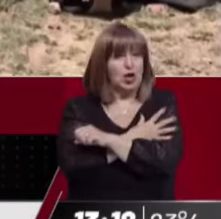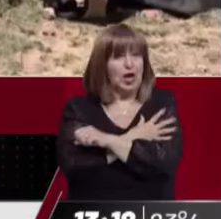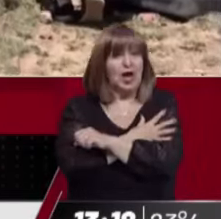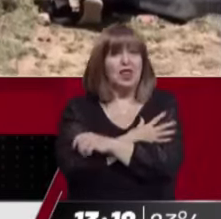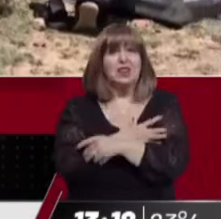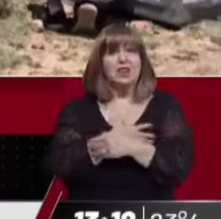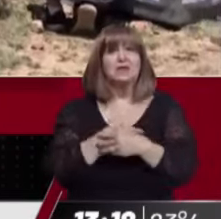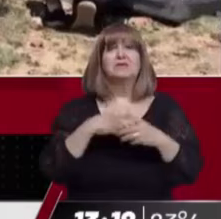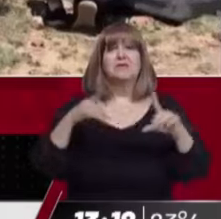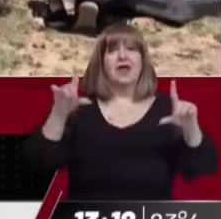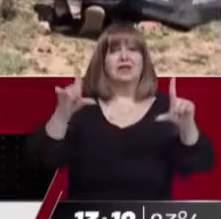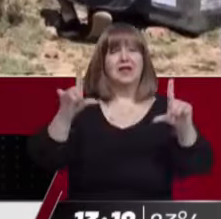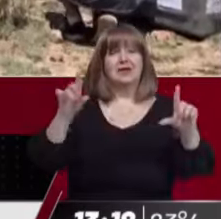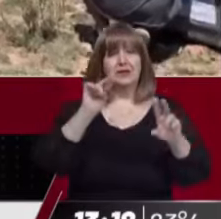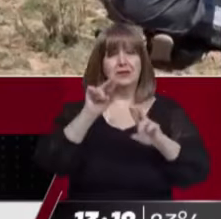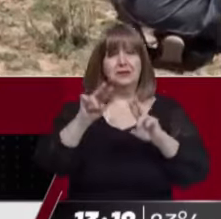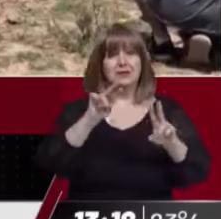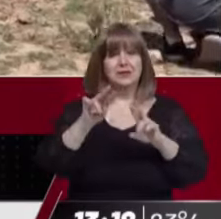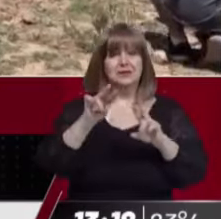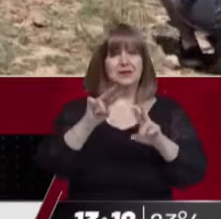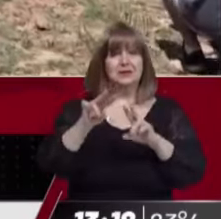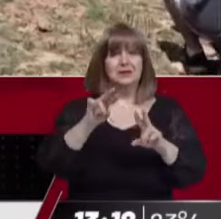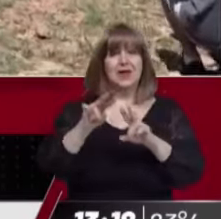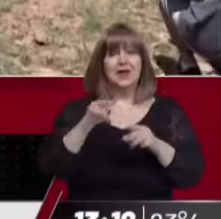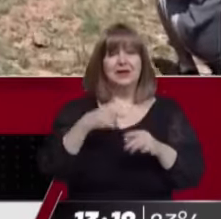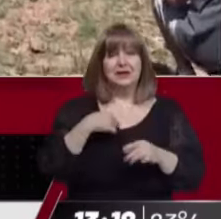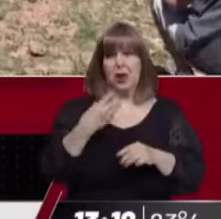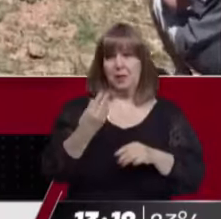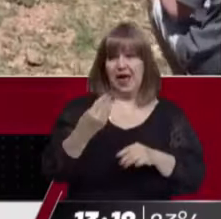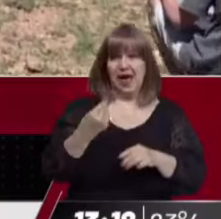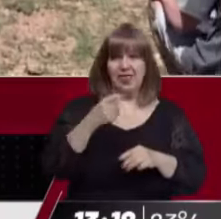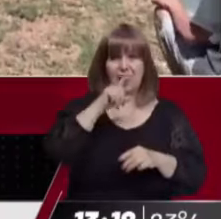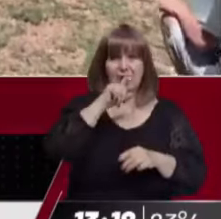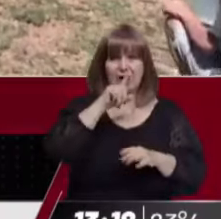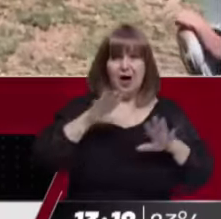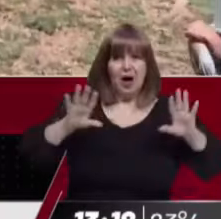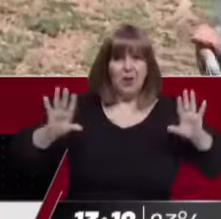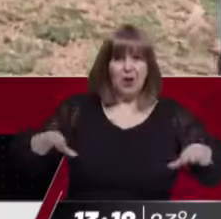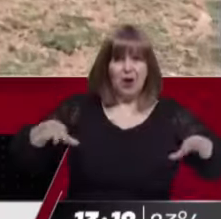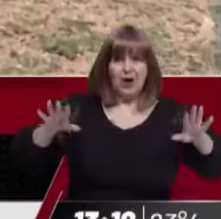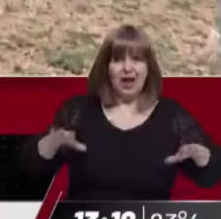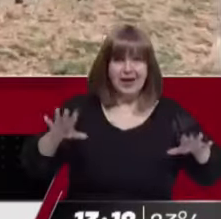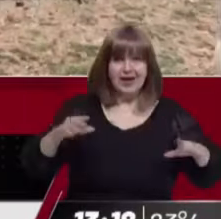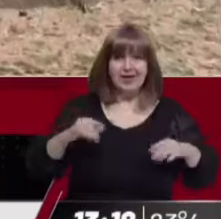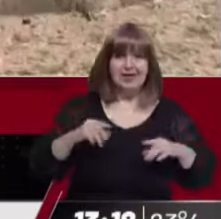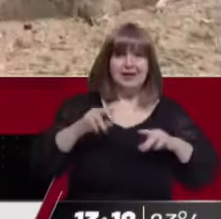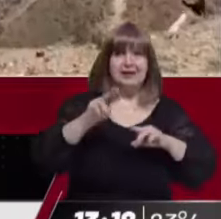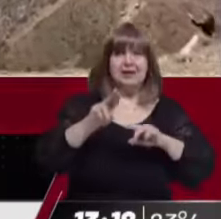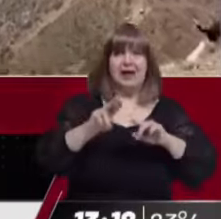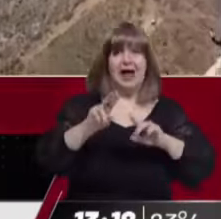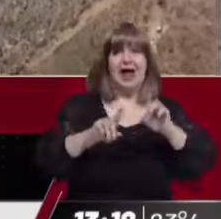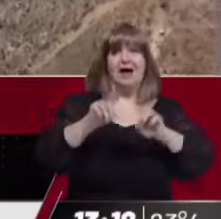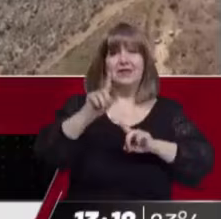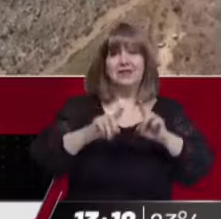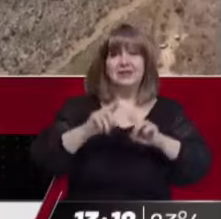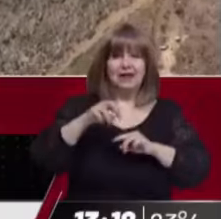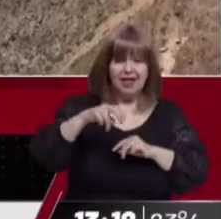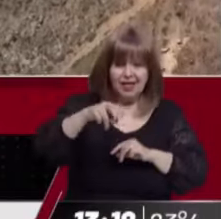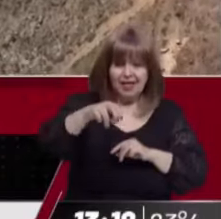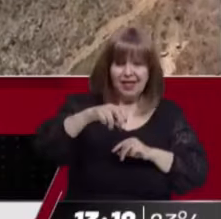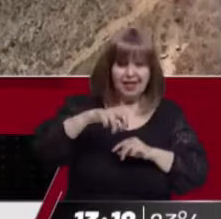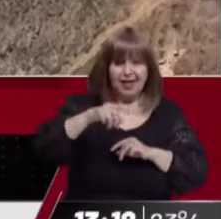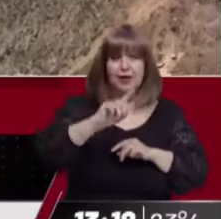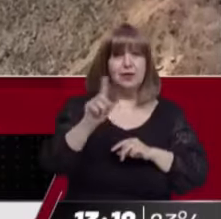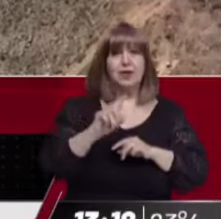podés tocar. Además, vos tenías miedo de que no volara, voló sí. rapidísimo. Sí, sí, no dio tiempo ni a que, bueno, otras veces están, van bien, un rato. Un